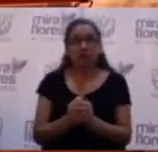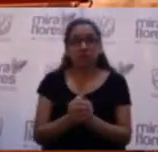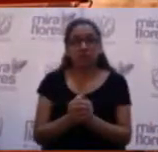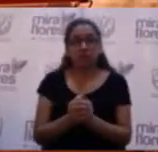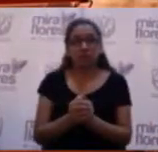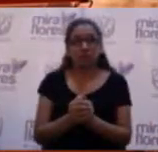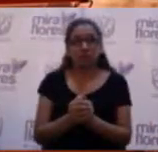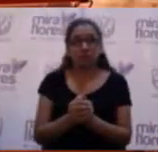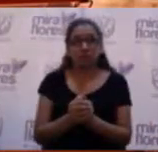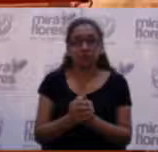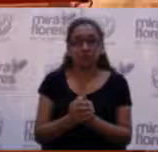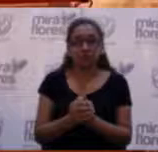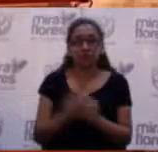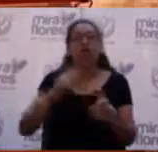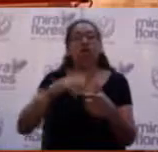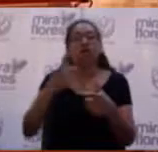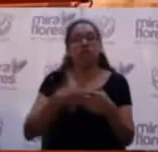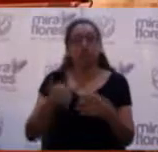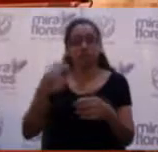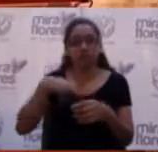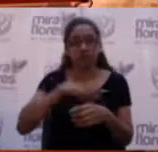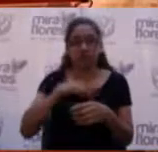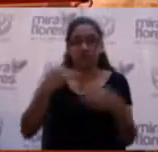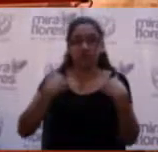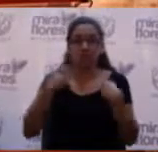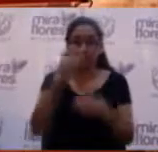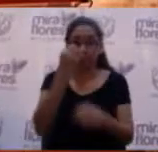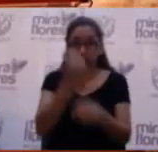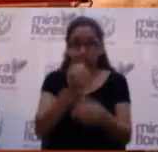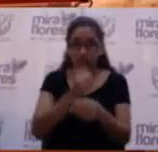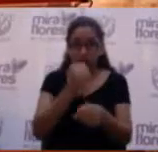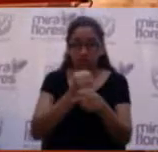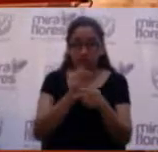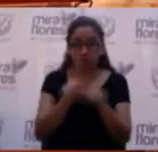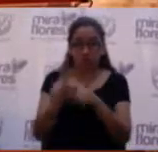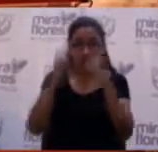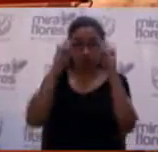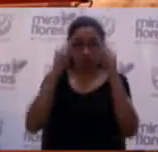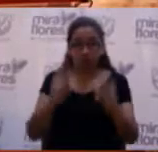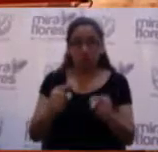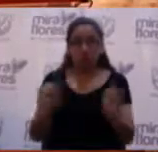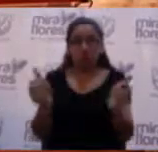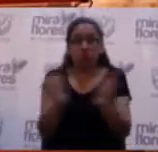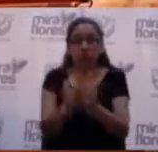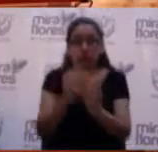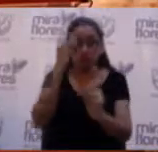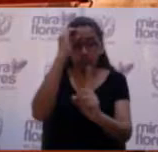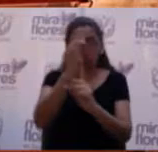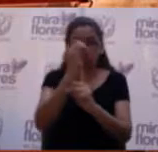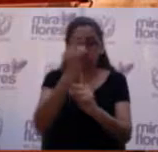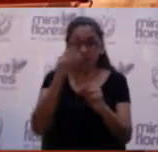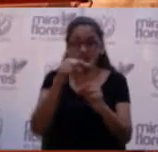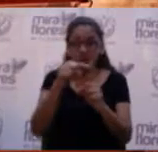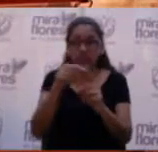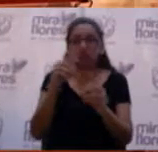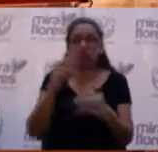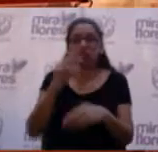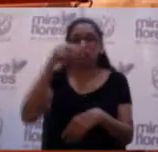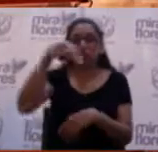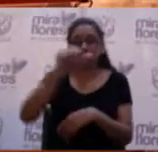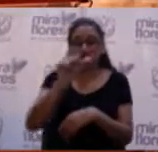las urbes. Y entonces tenemos que tener un trabajo de acuerdo con los Objetivos de Desarrollo Sostenible de las Naciones